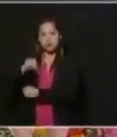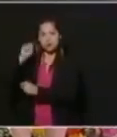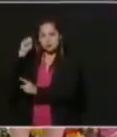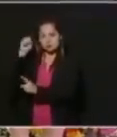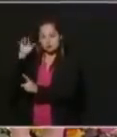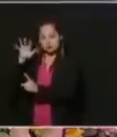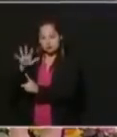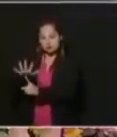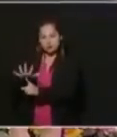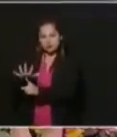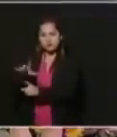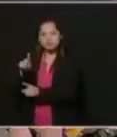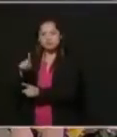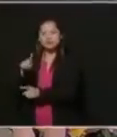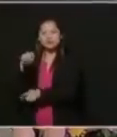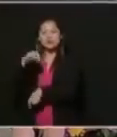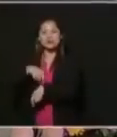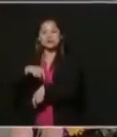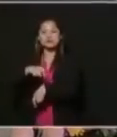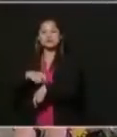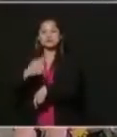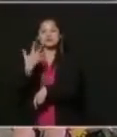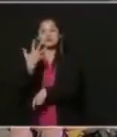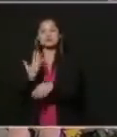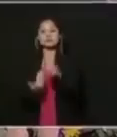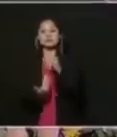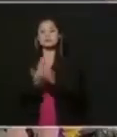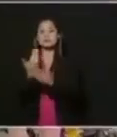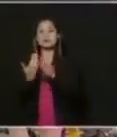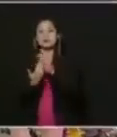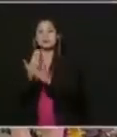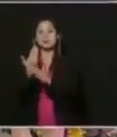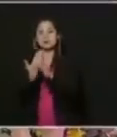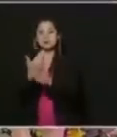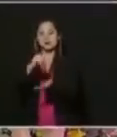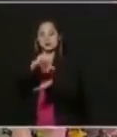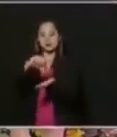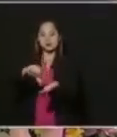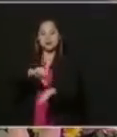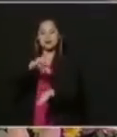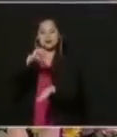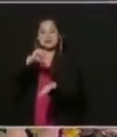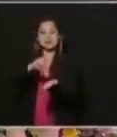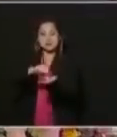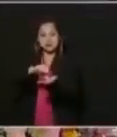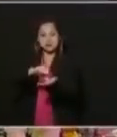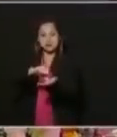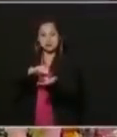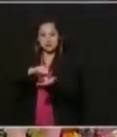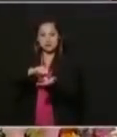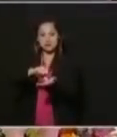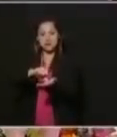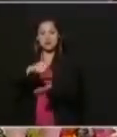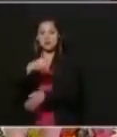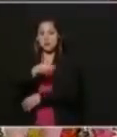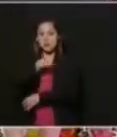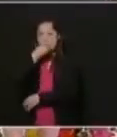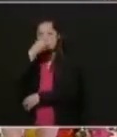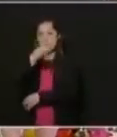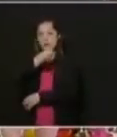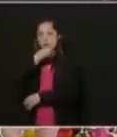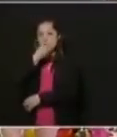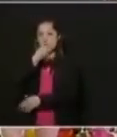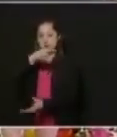las 5 de la mañana en el centro ceremonial que guarda la